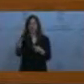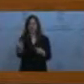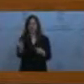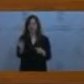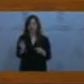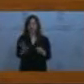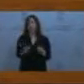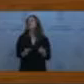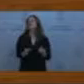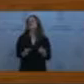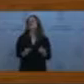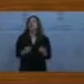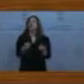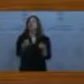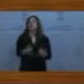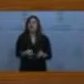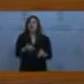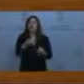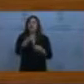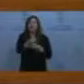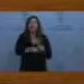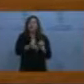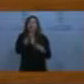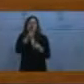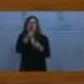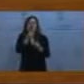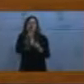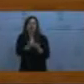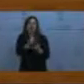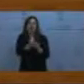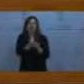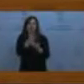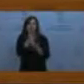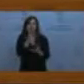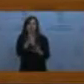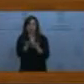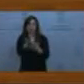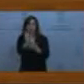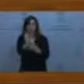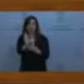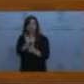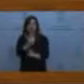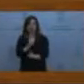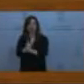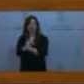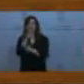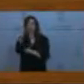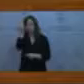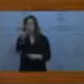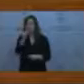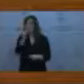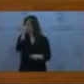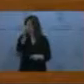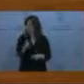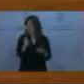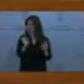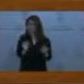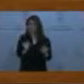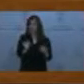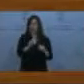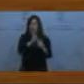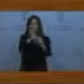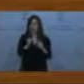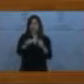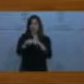Habitualmente se utiliza como argumentos contra esta propuesta, que, insisto, me parece perfectamente lícito y respetable el modelo de